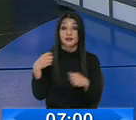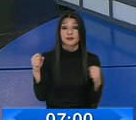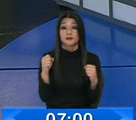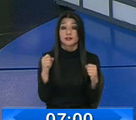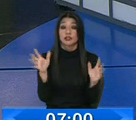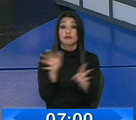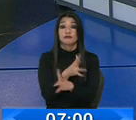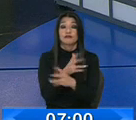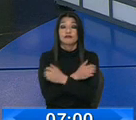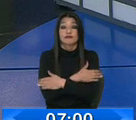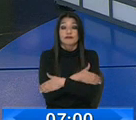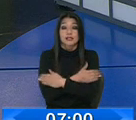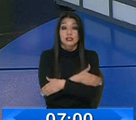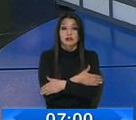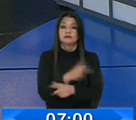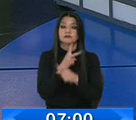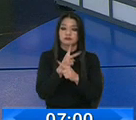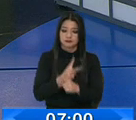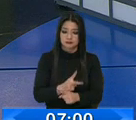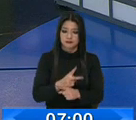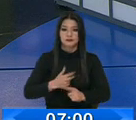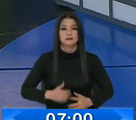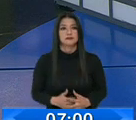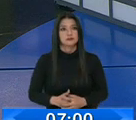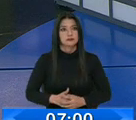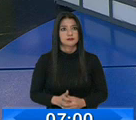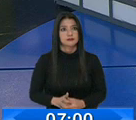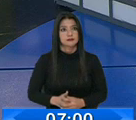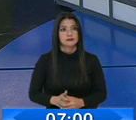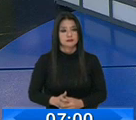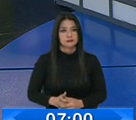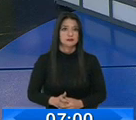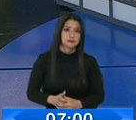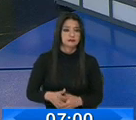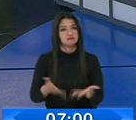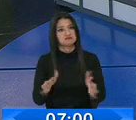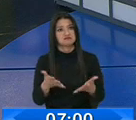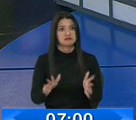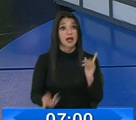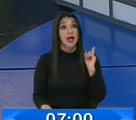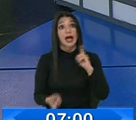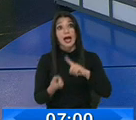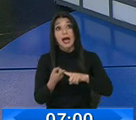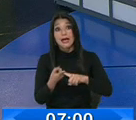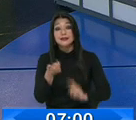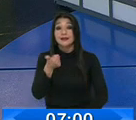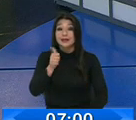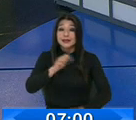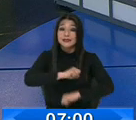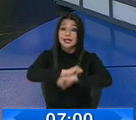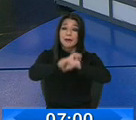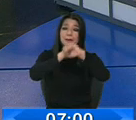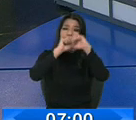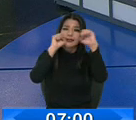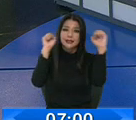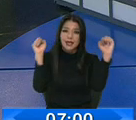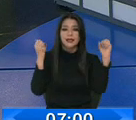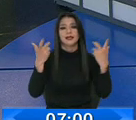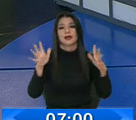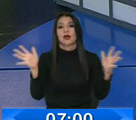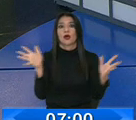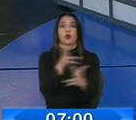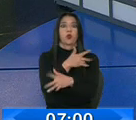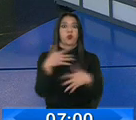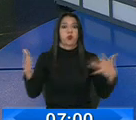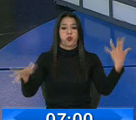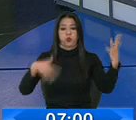y frío, claro. Así que hay que cuidarse. Es que entre 10 y 20, claro, ya a uno le levantan la cabellera y levanta todo el frío